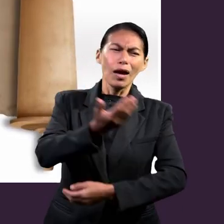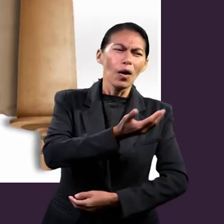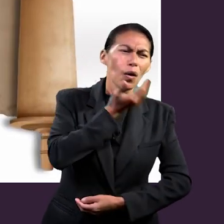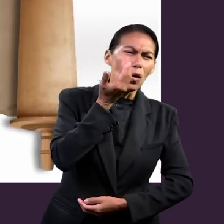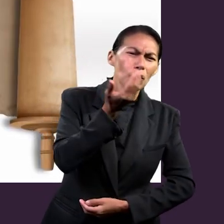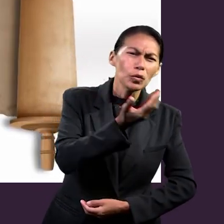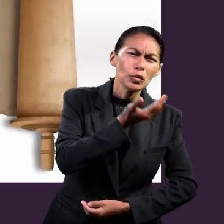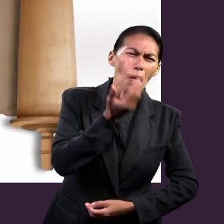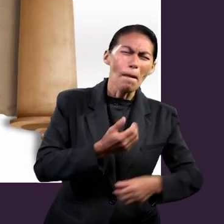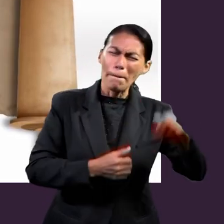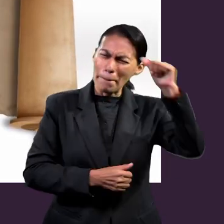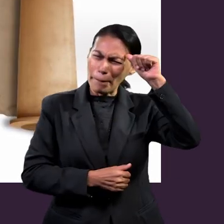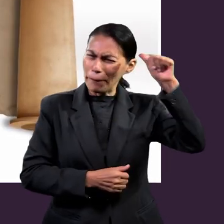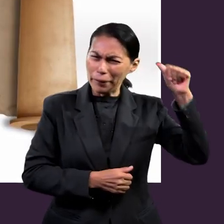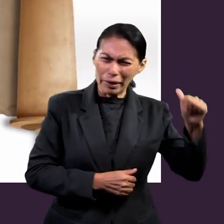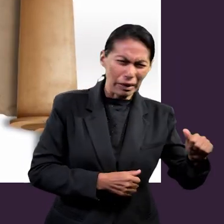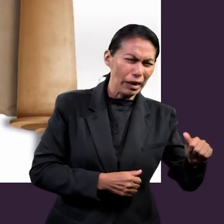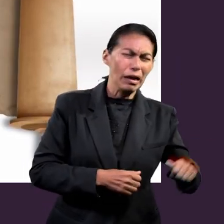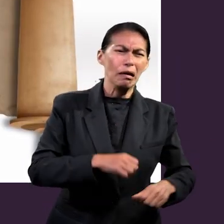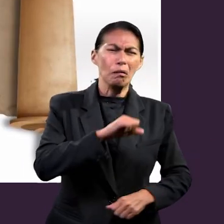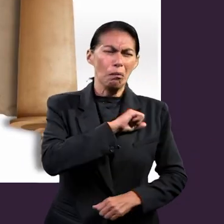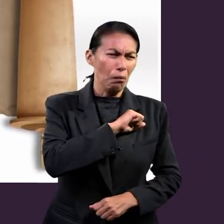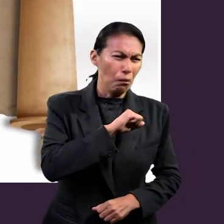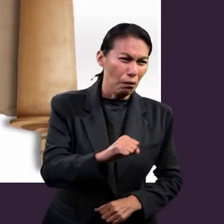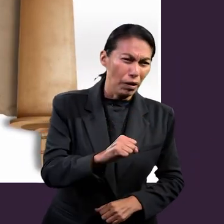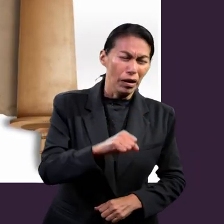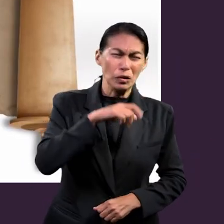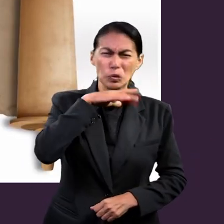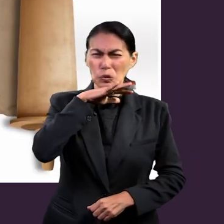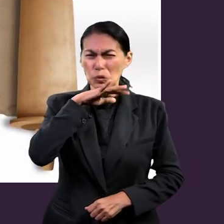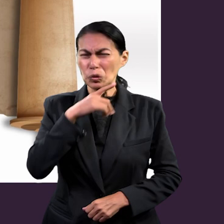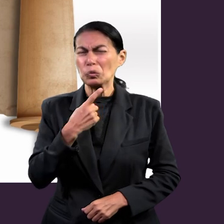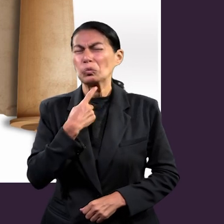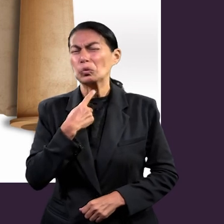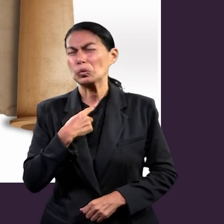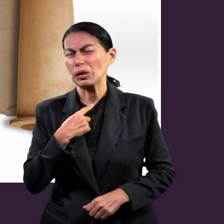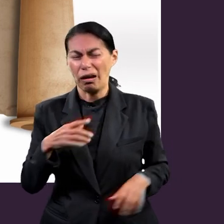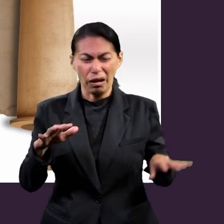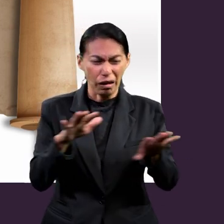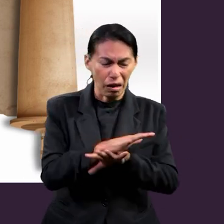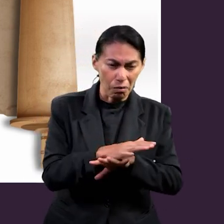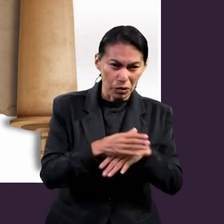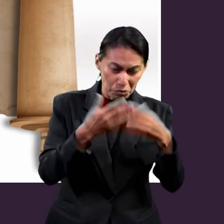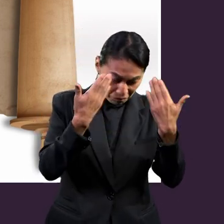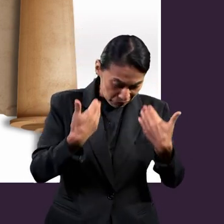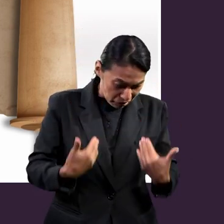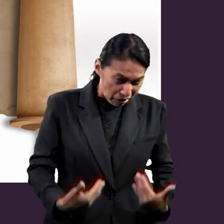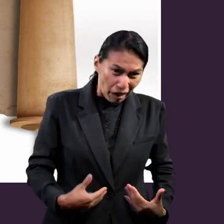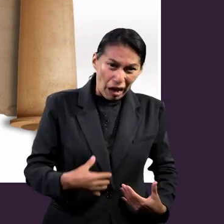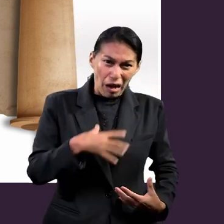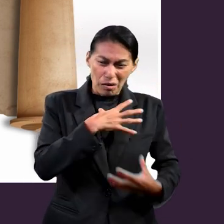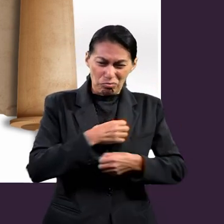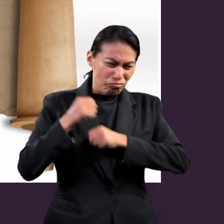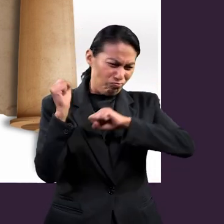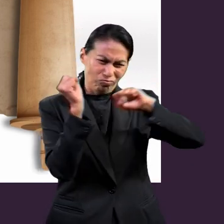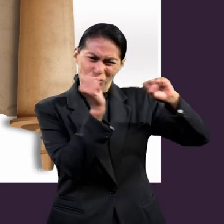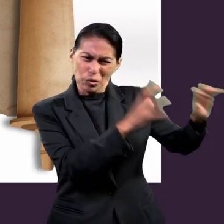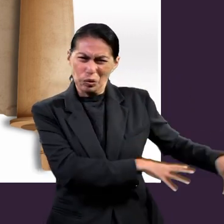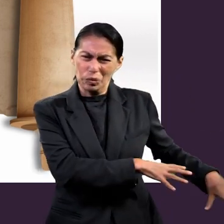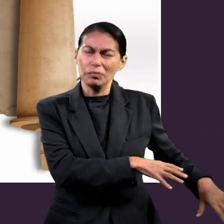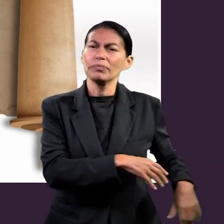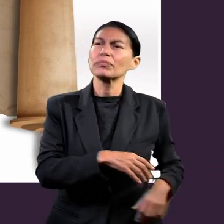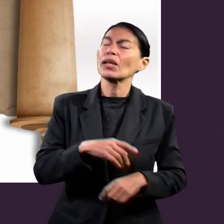Acerca de la pasada manera de vivir, desfójense del hombre viejo, viciado por sus deseos engañosos.